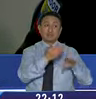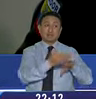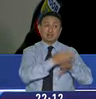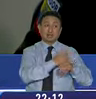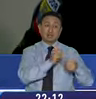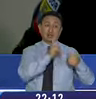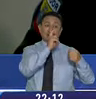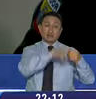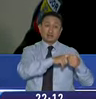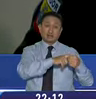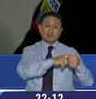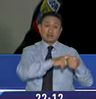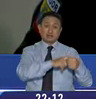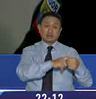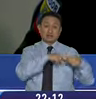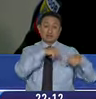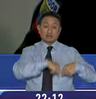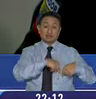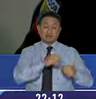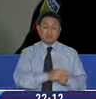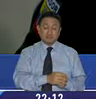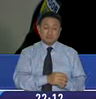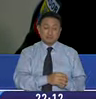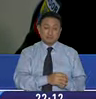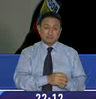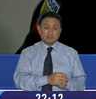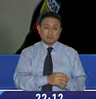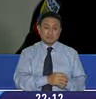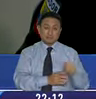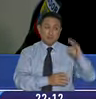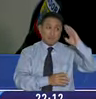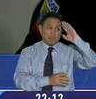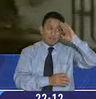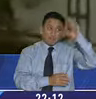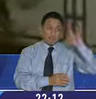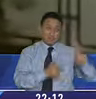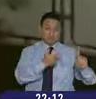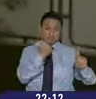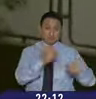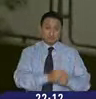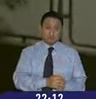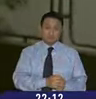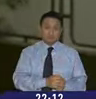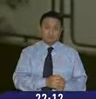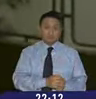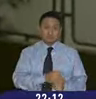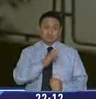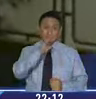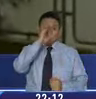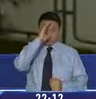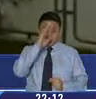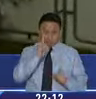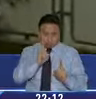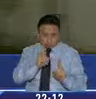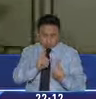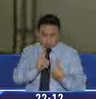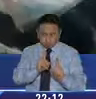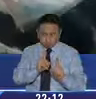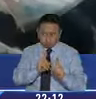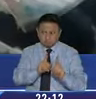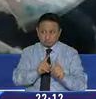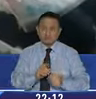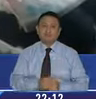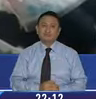participado en uno de los ataques o la muerte de un policía motorizado. En la incursión policial, los uniformados fueron recibidos a